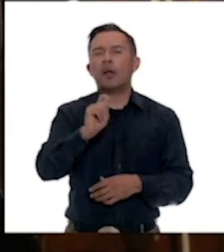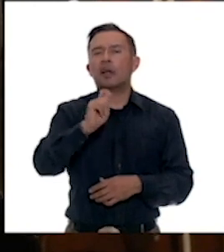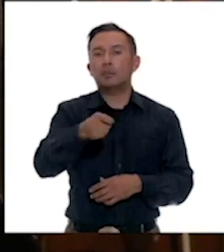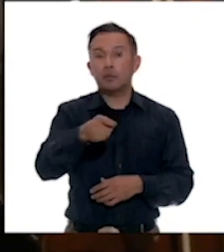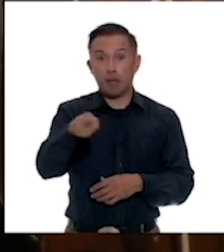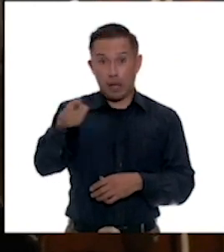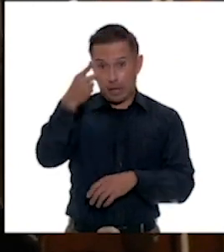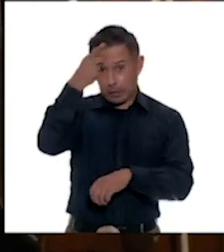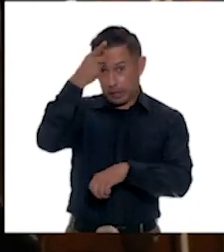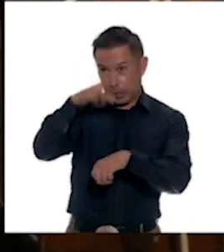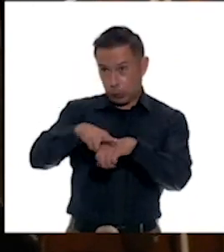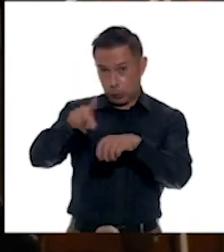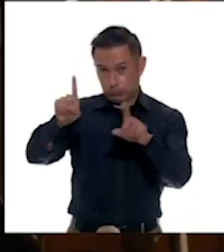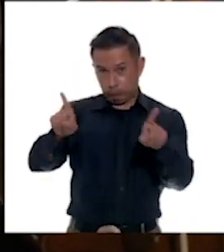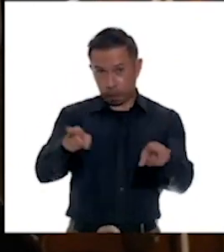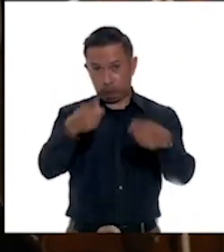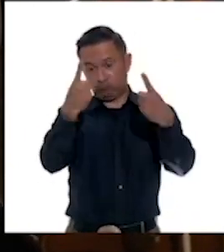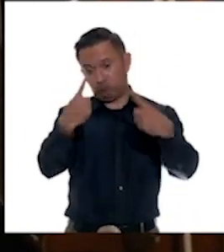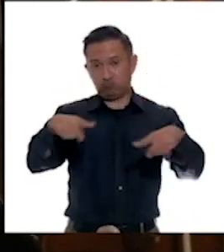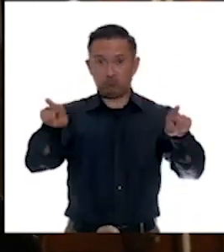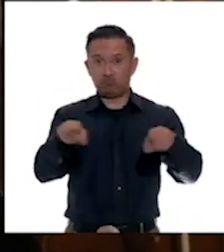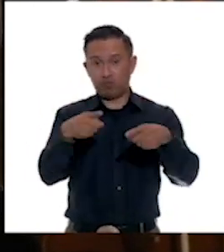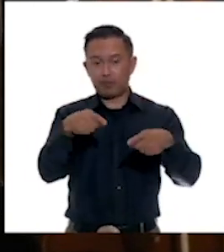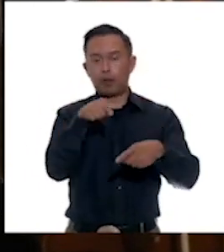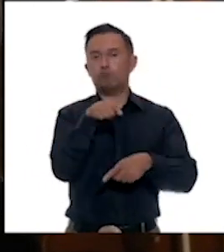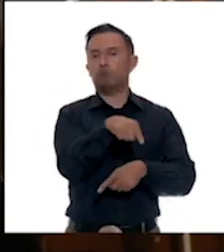director, de llevar esta sección.